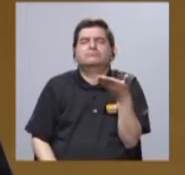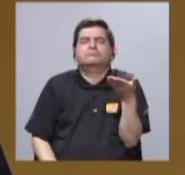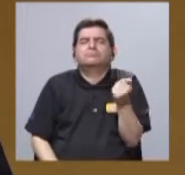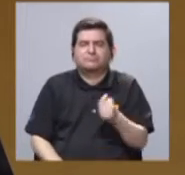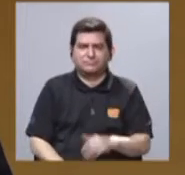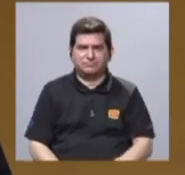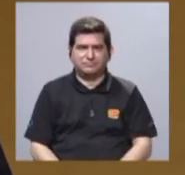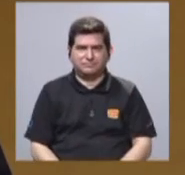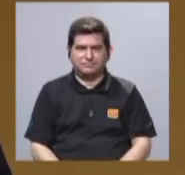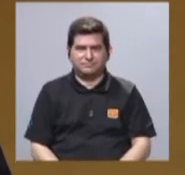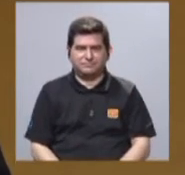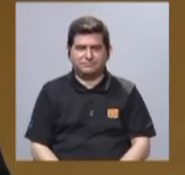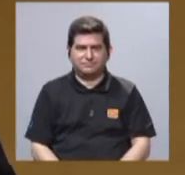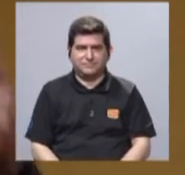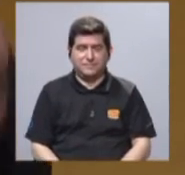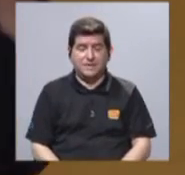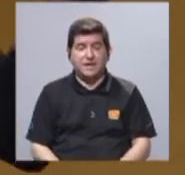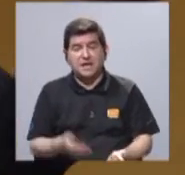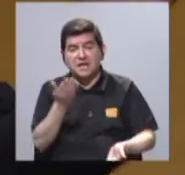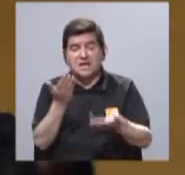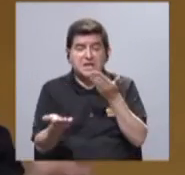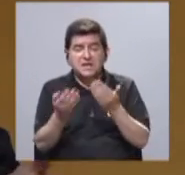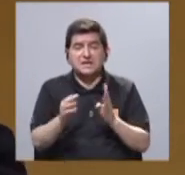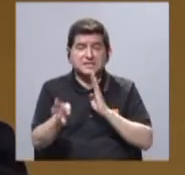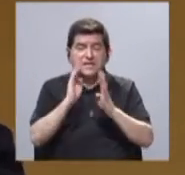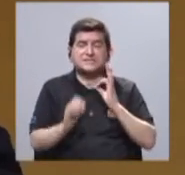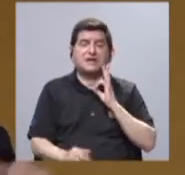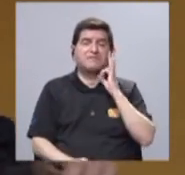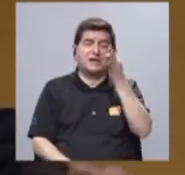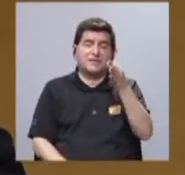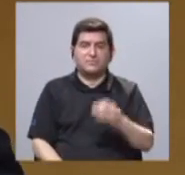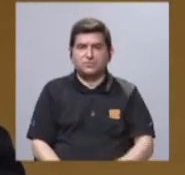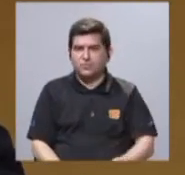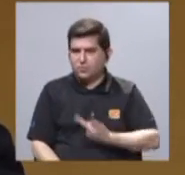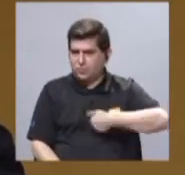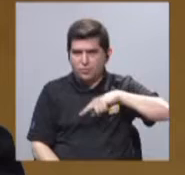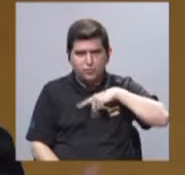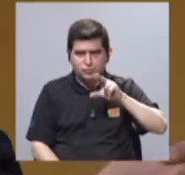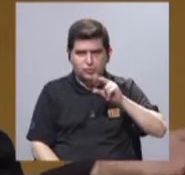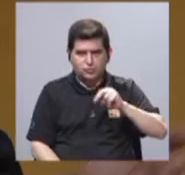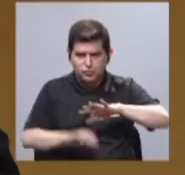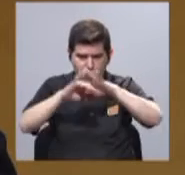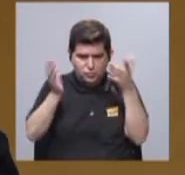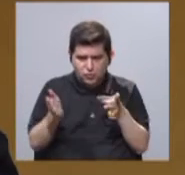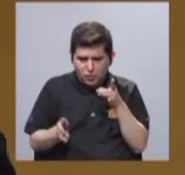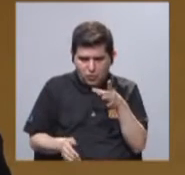esa variante y que debería seguirse en ese terreno